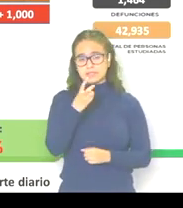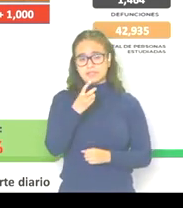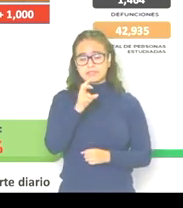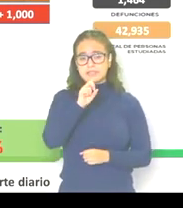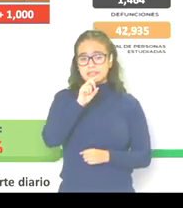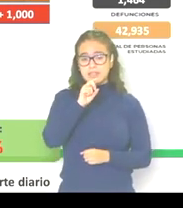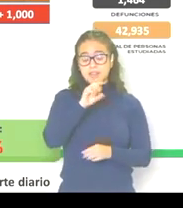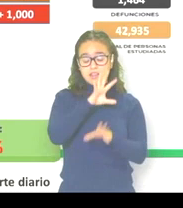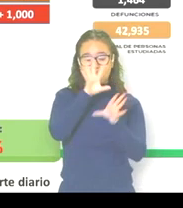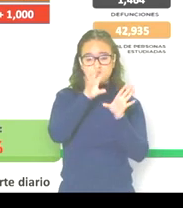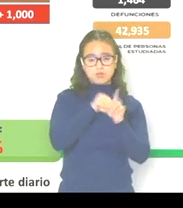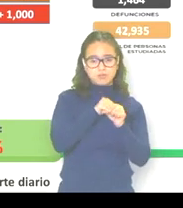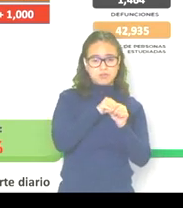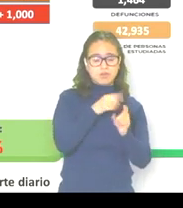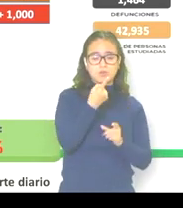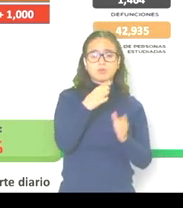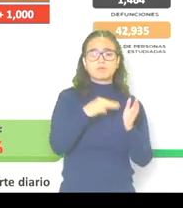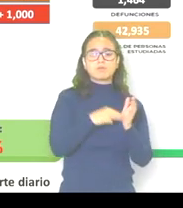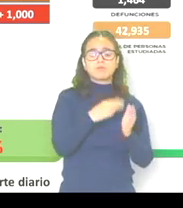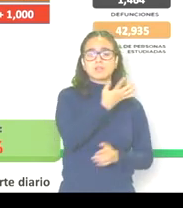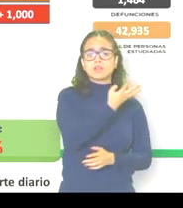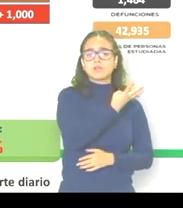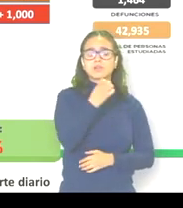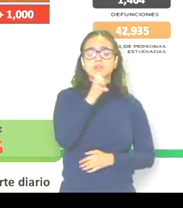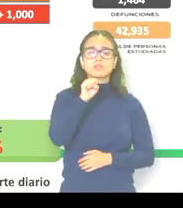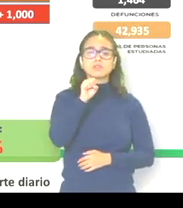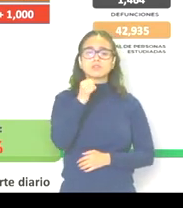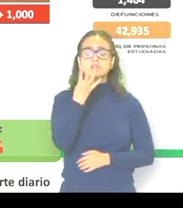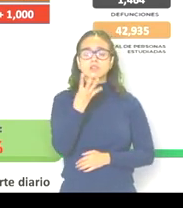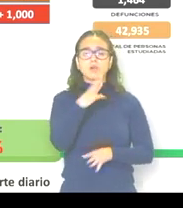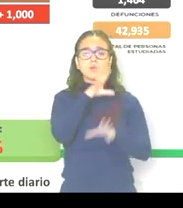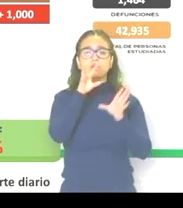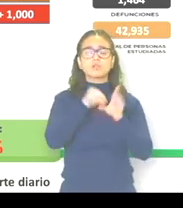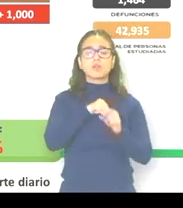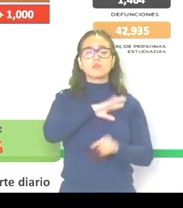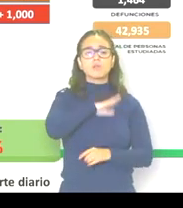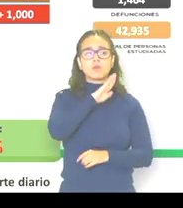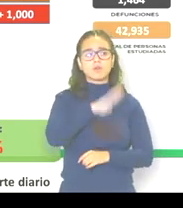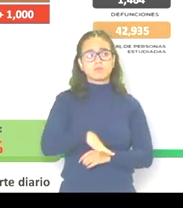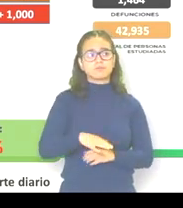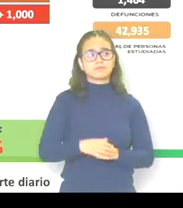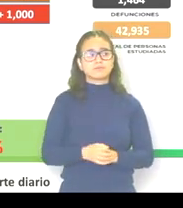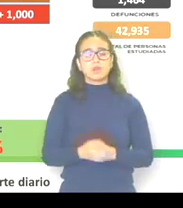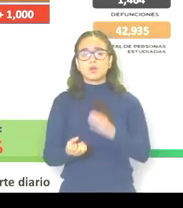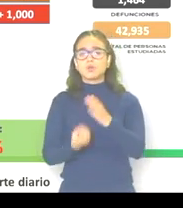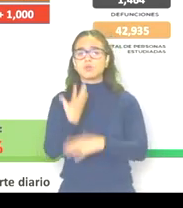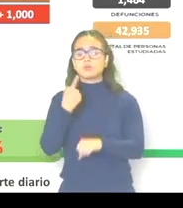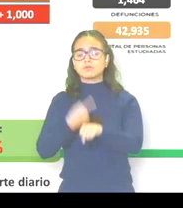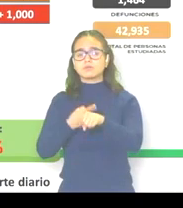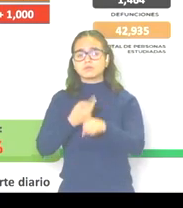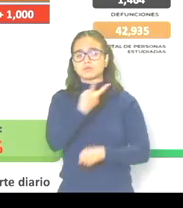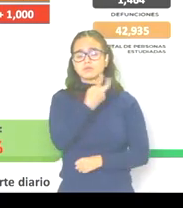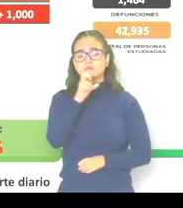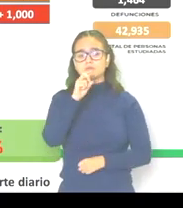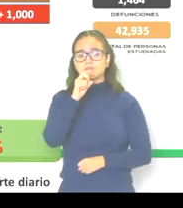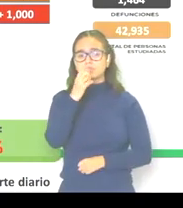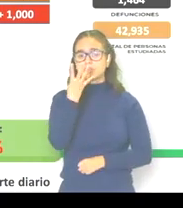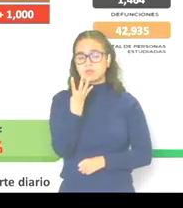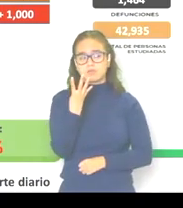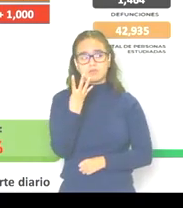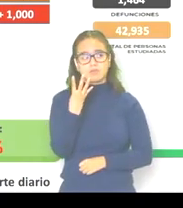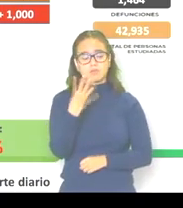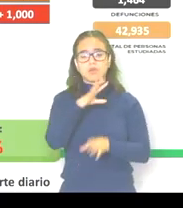ya 1,464 las defunciones acumuladas. Con relación a los casos nuevos, son